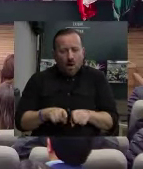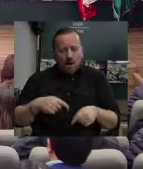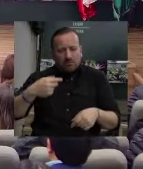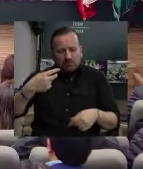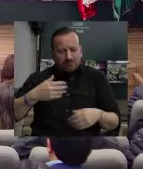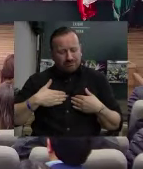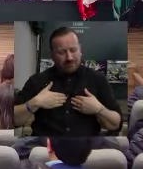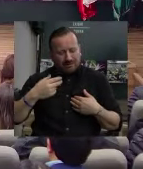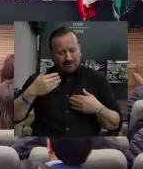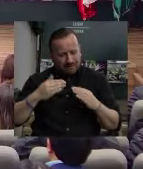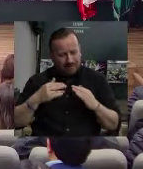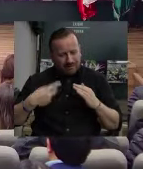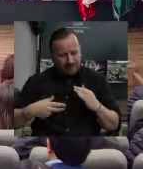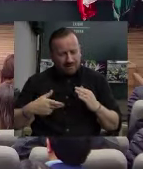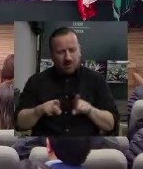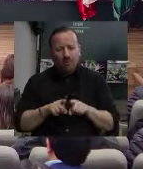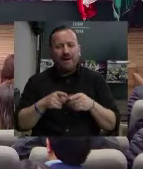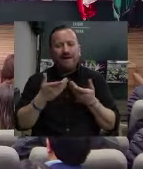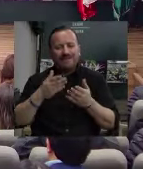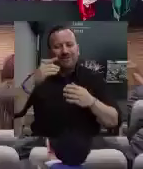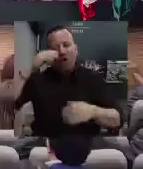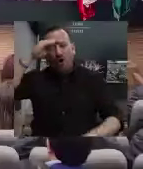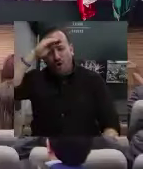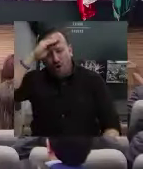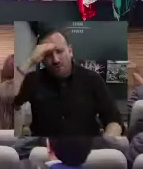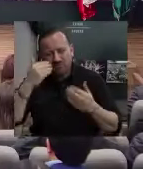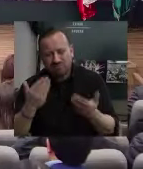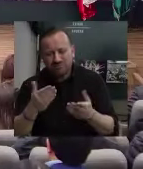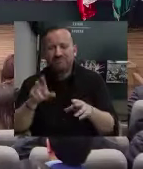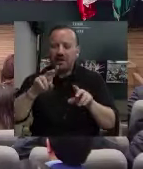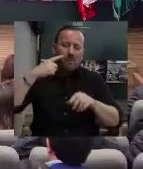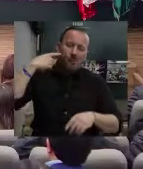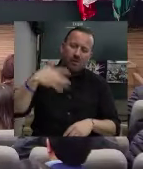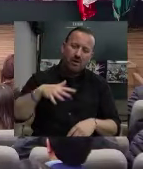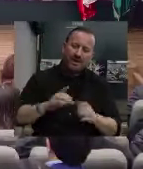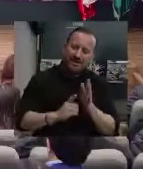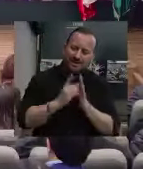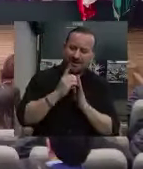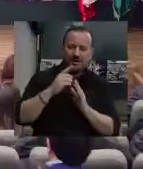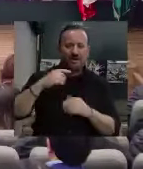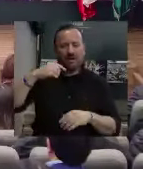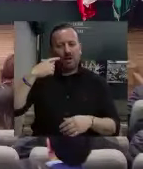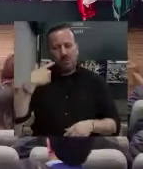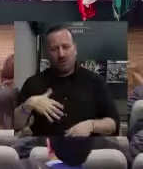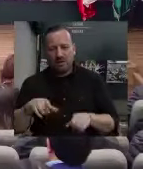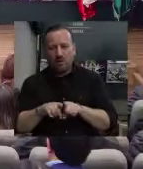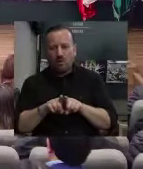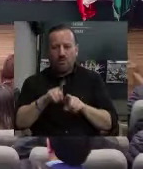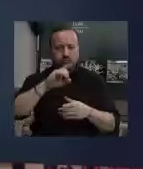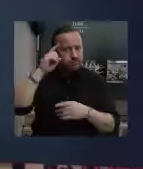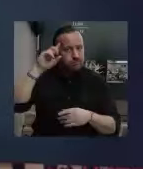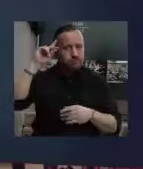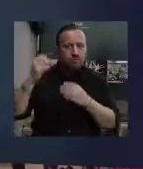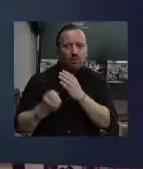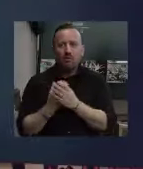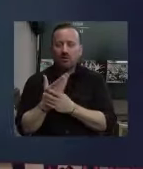es confianza la clave del desarrollo la clave de la innovación estoy muy agradecido con la